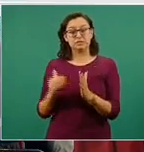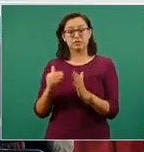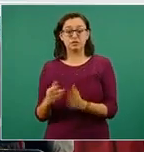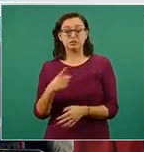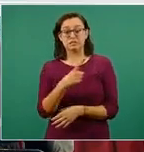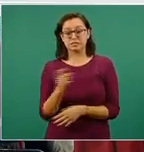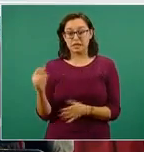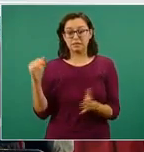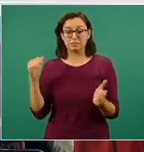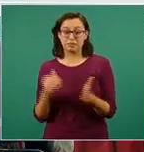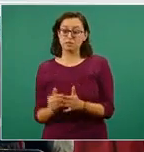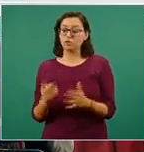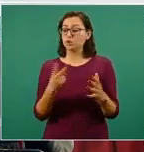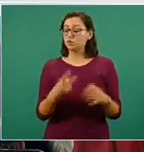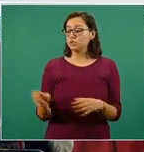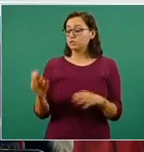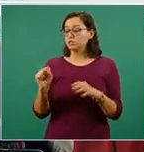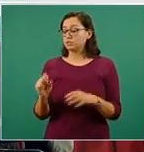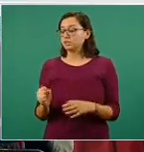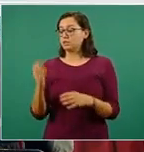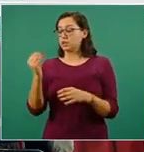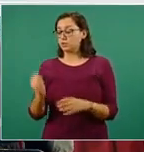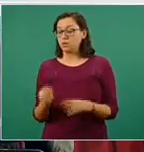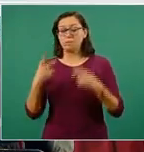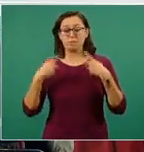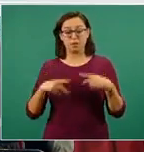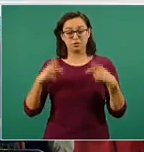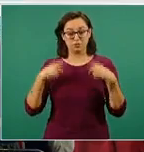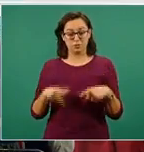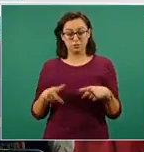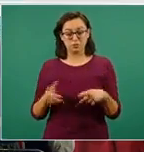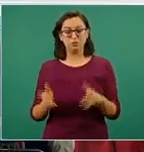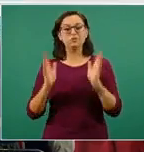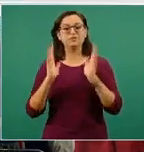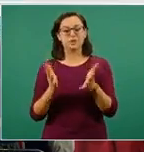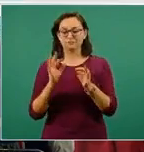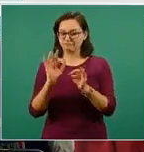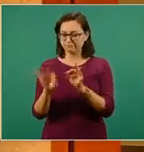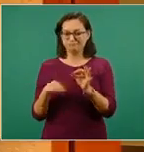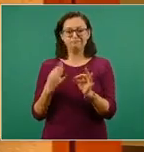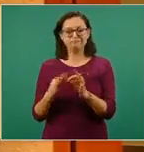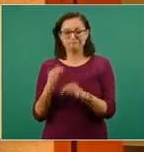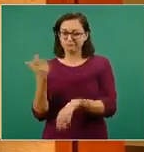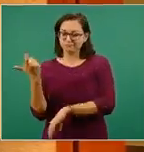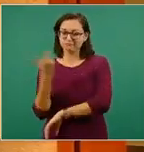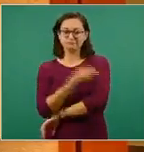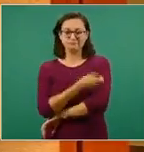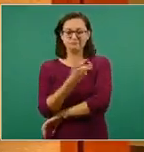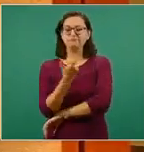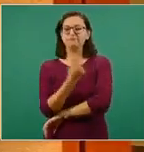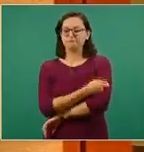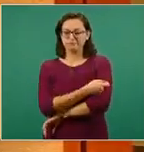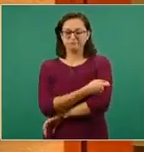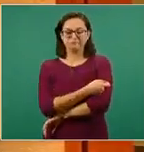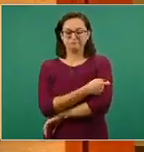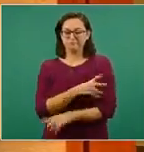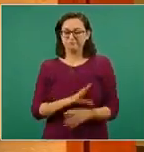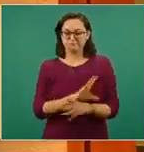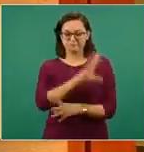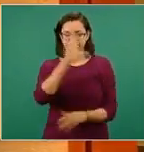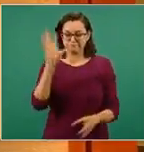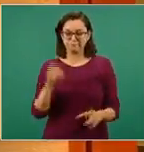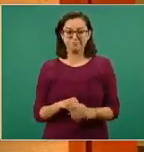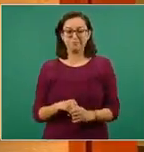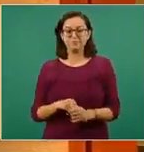7.100.269 personas en México cuentan ahora con un esquema completo de vacunación contra el